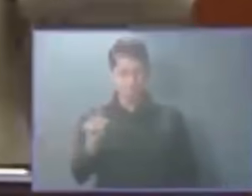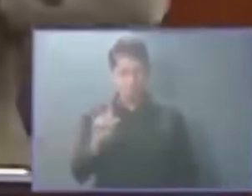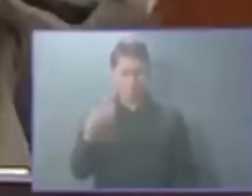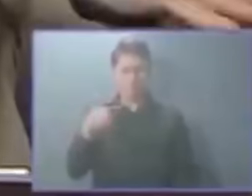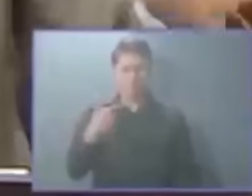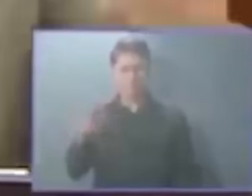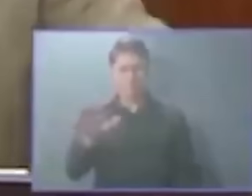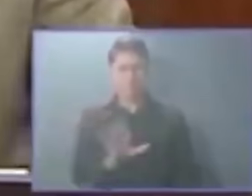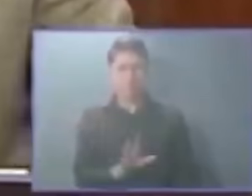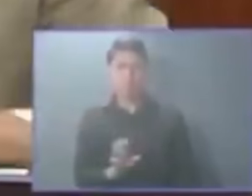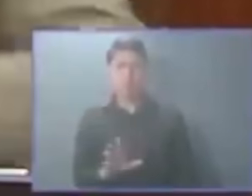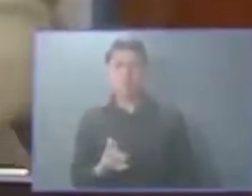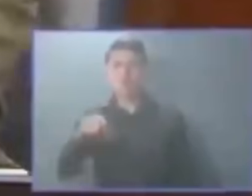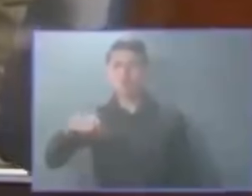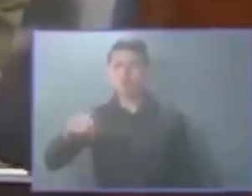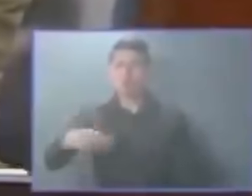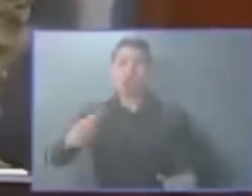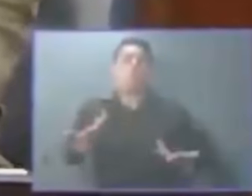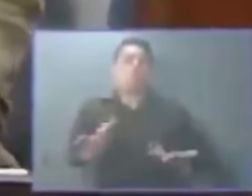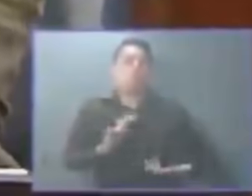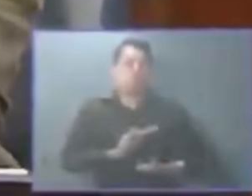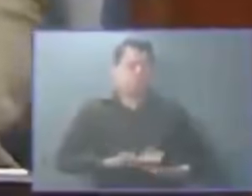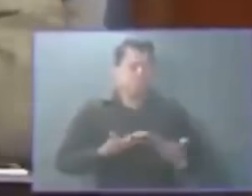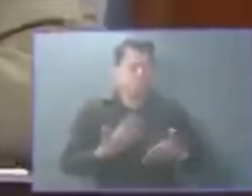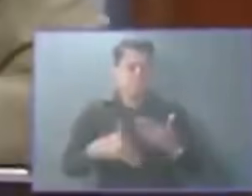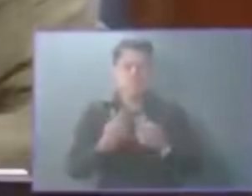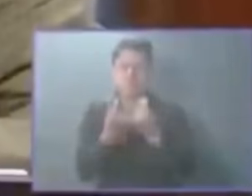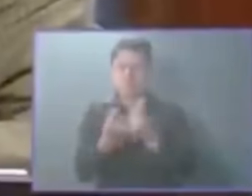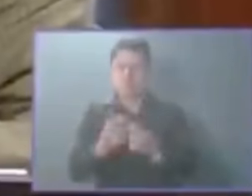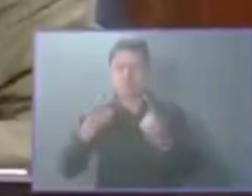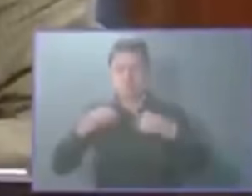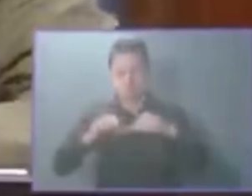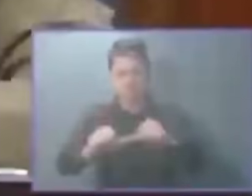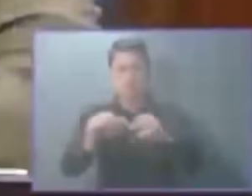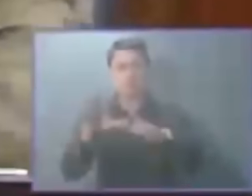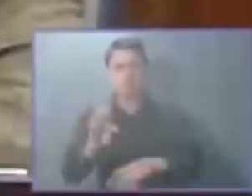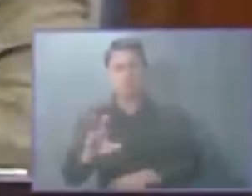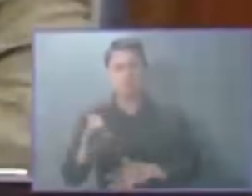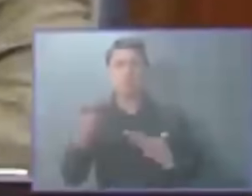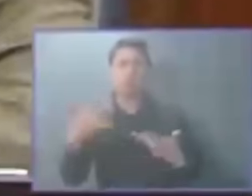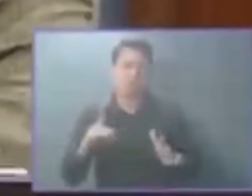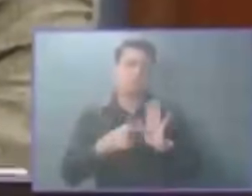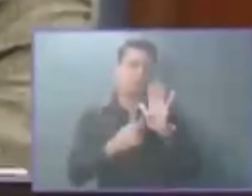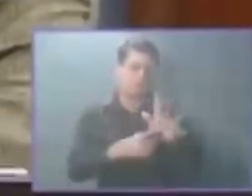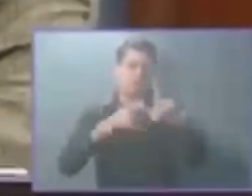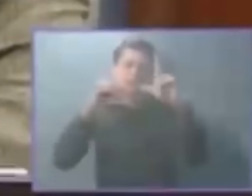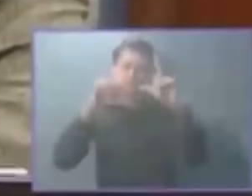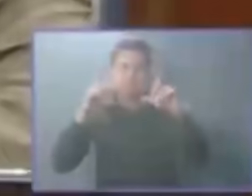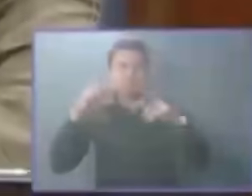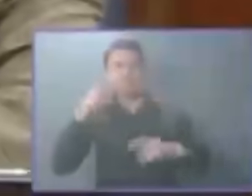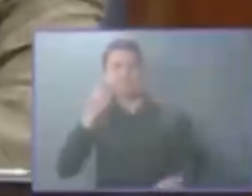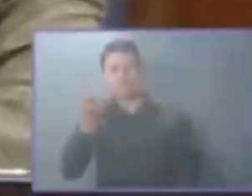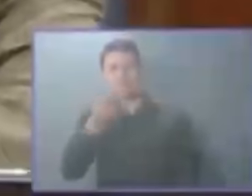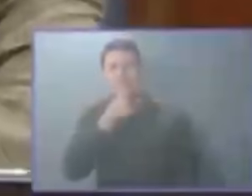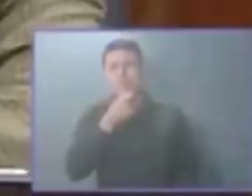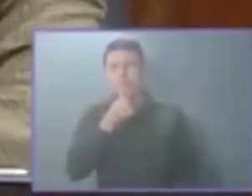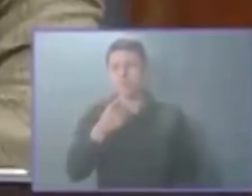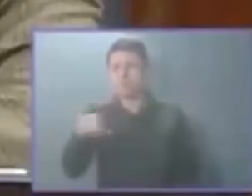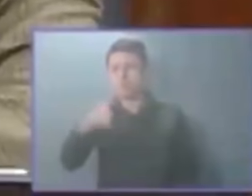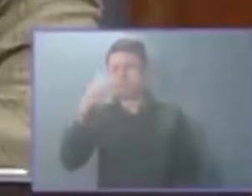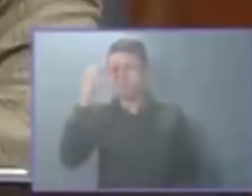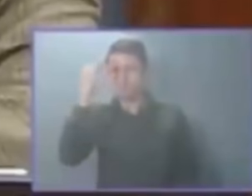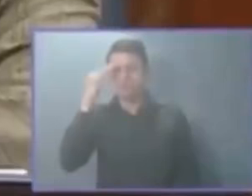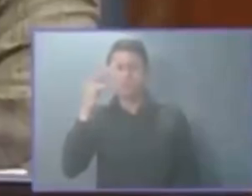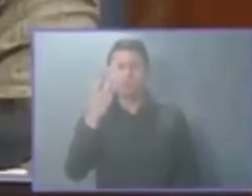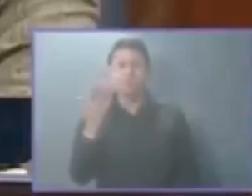están robando esto, ¿cómo le voy a dar pisto para que sigan robando? Ya se los va a sacar en la cara. Ustedes saben lo que andan ahí en las